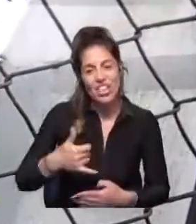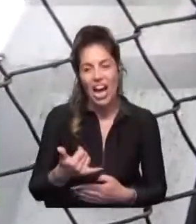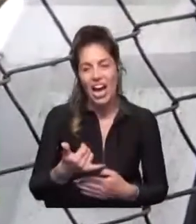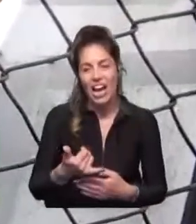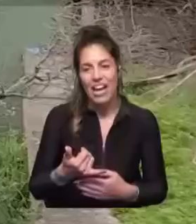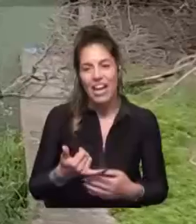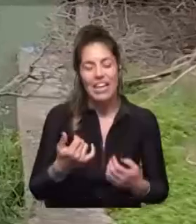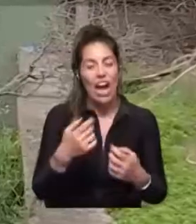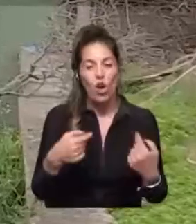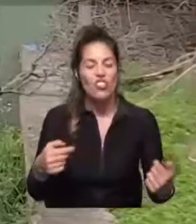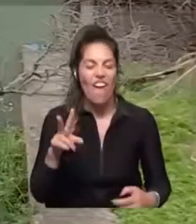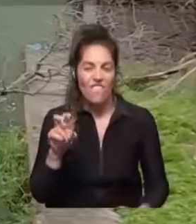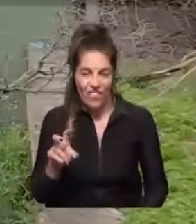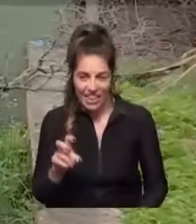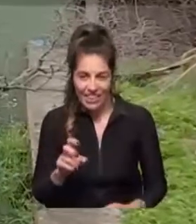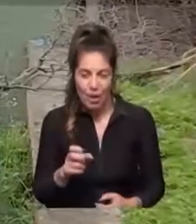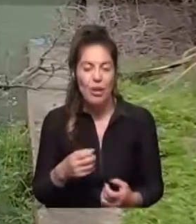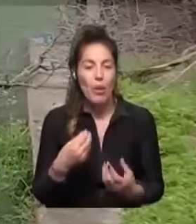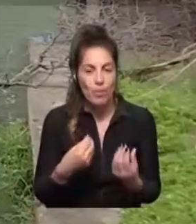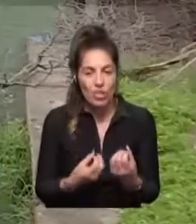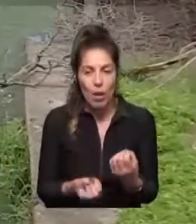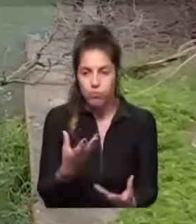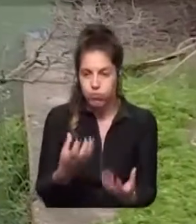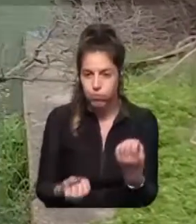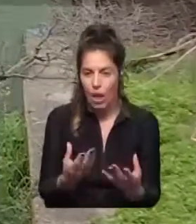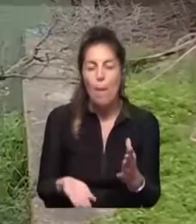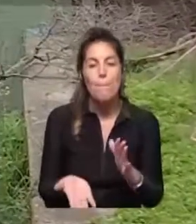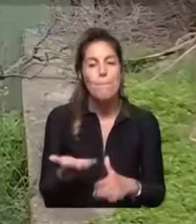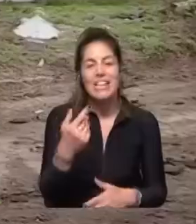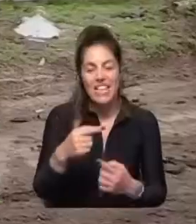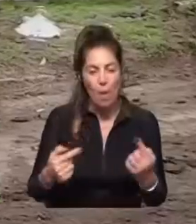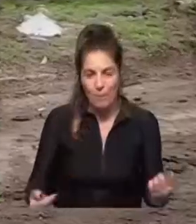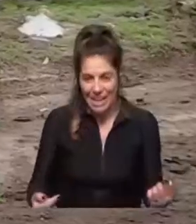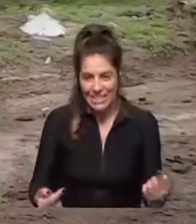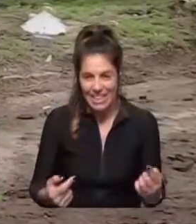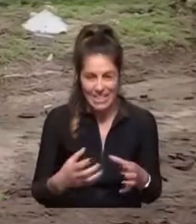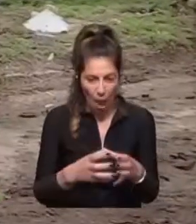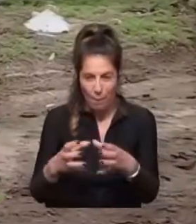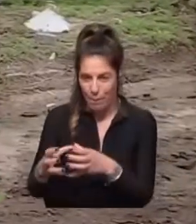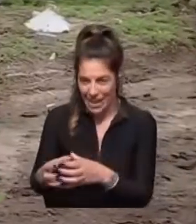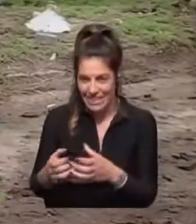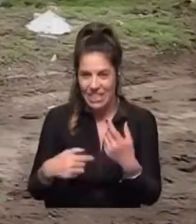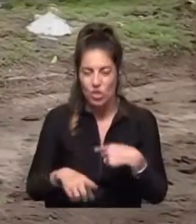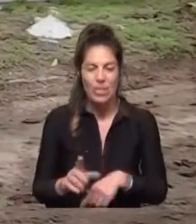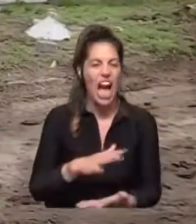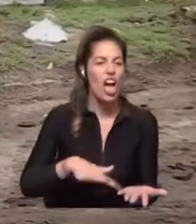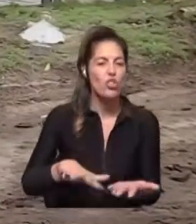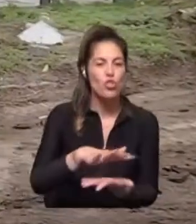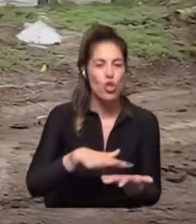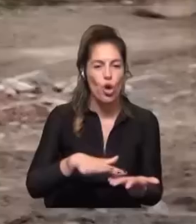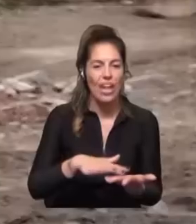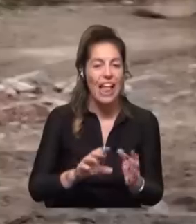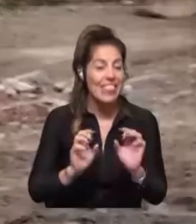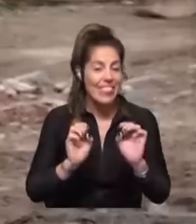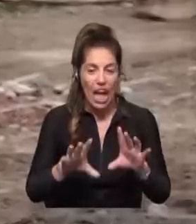acervo verde con el que cuenta pero vamos a estar introduciendo más especies sobre todo especies nativas tenemos una zona de terrazas nativas